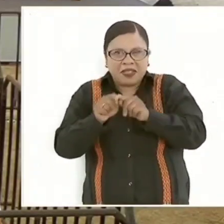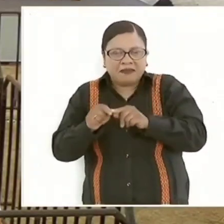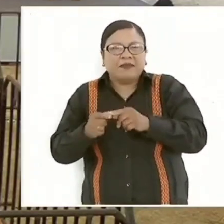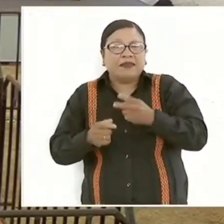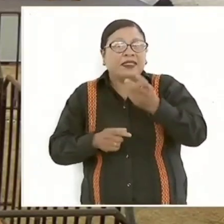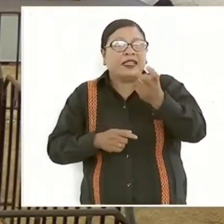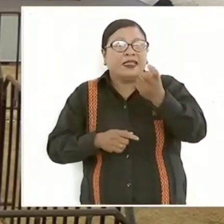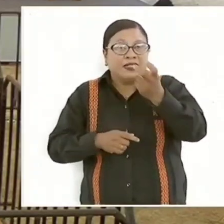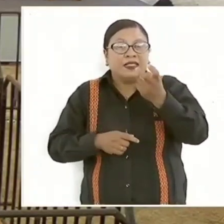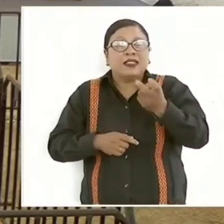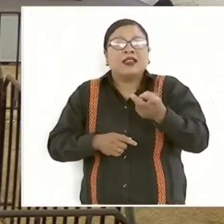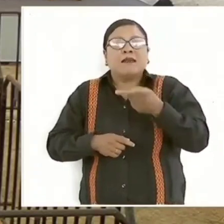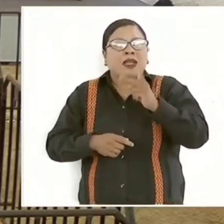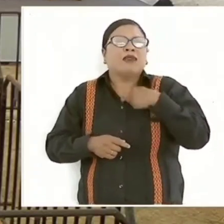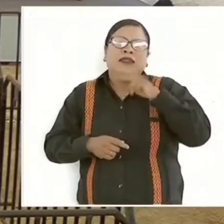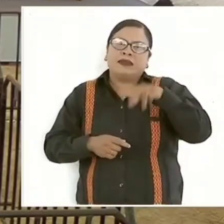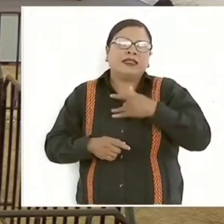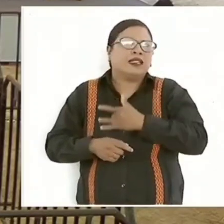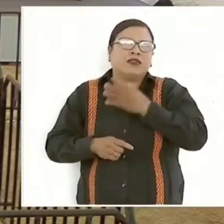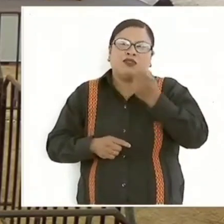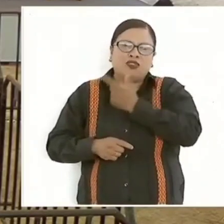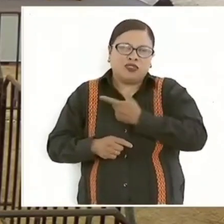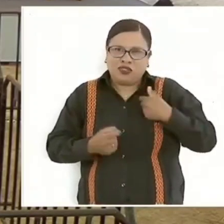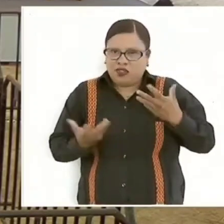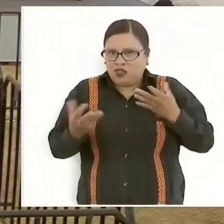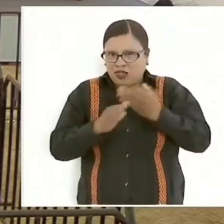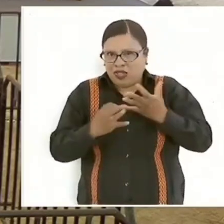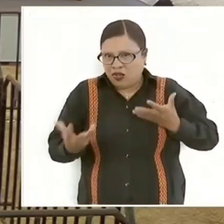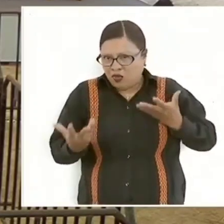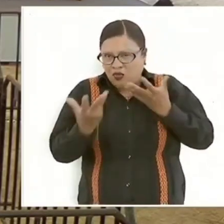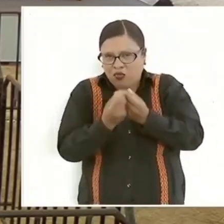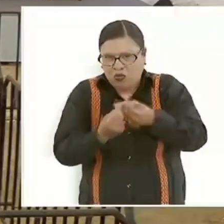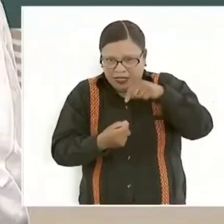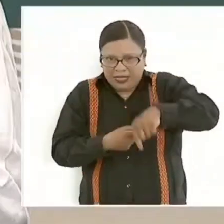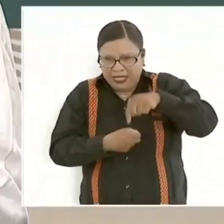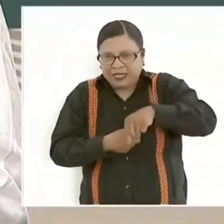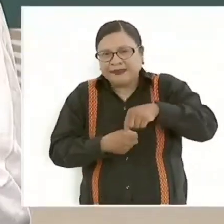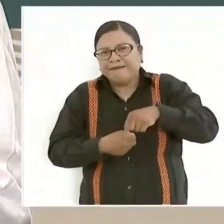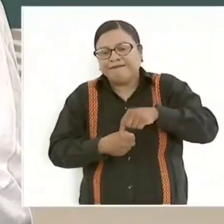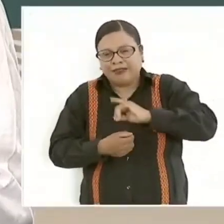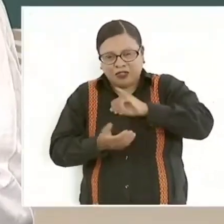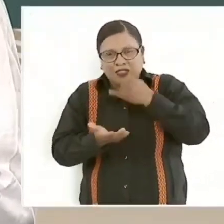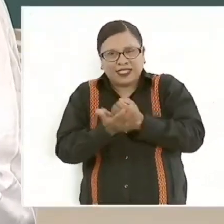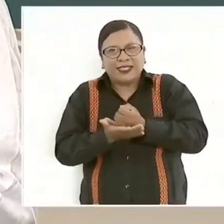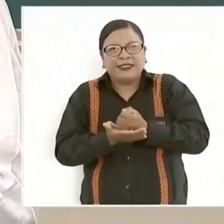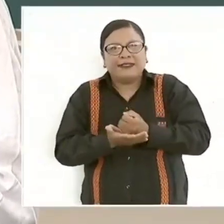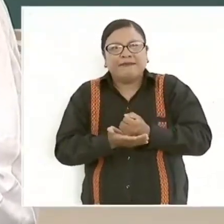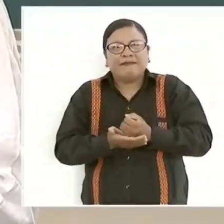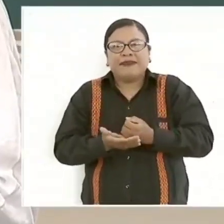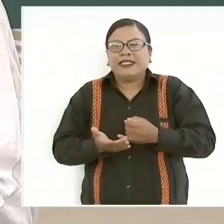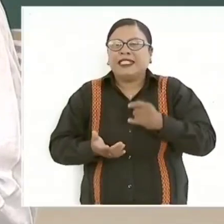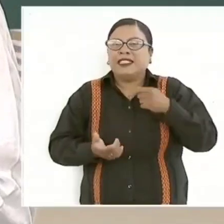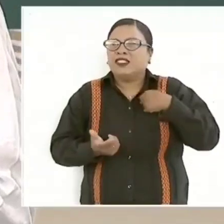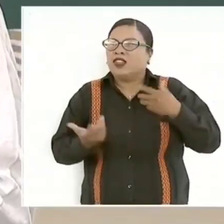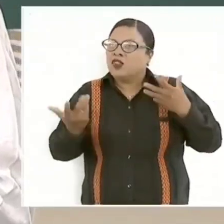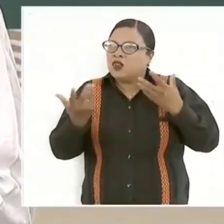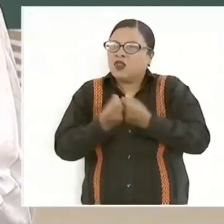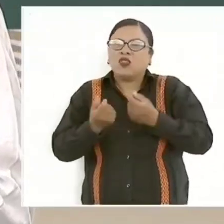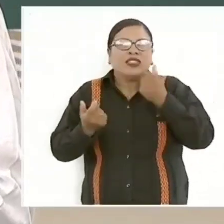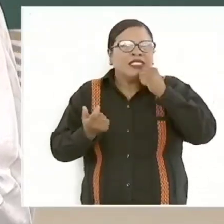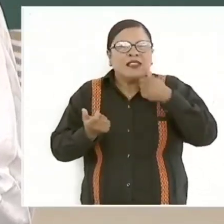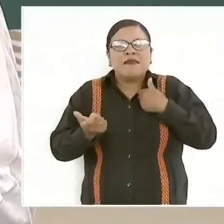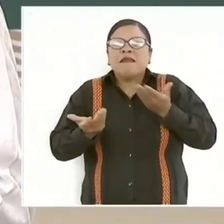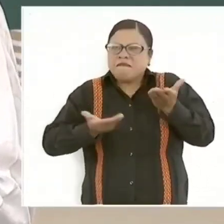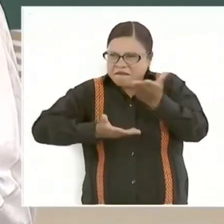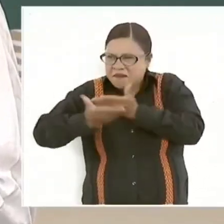Entonces, pero me da mucho gusto estar aquí con ustedes. Siempre que estoy con la gente, convivo con